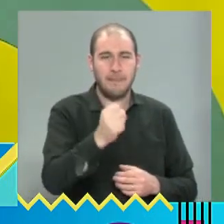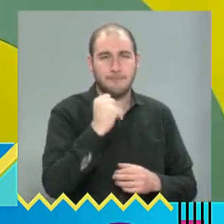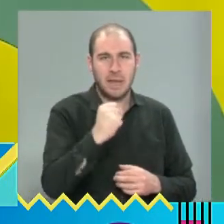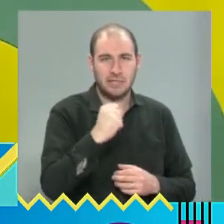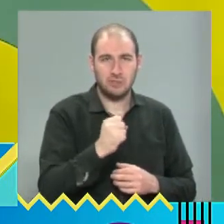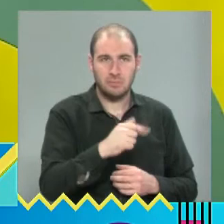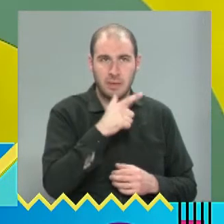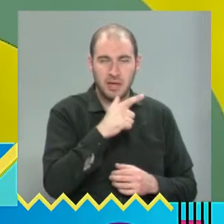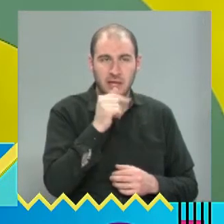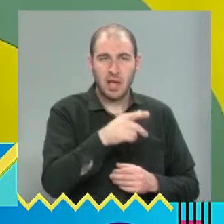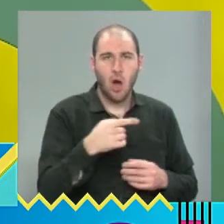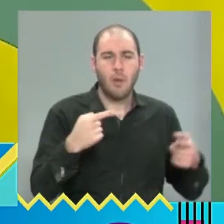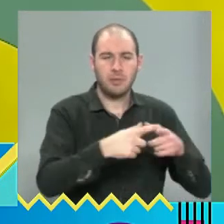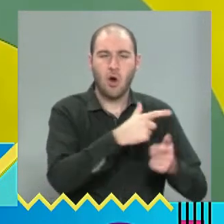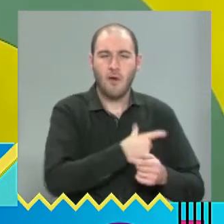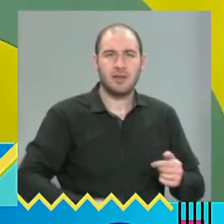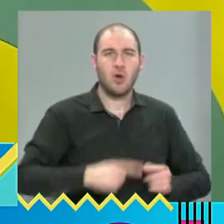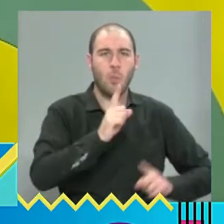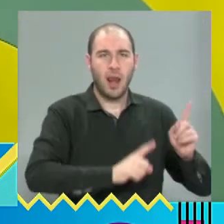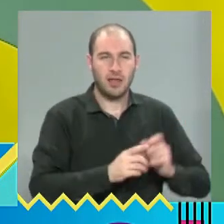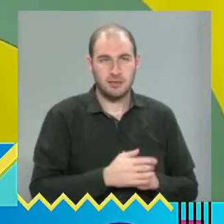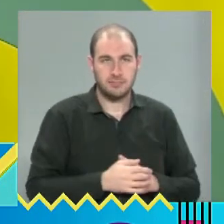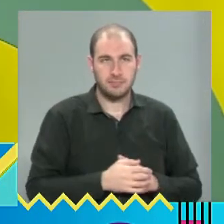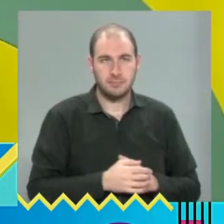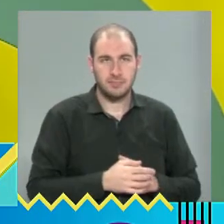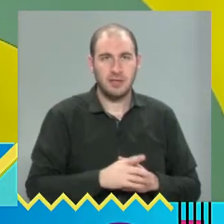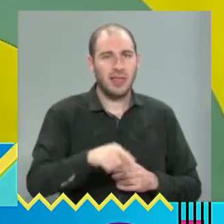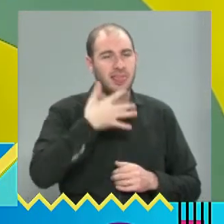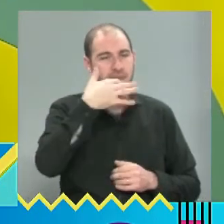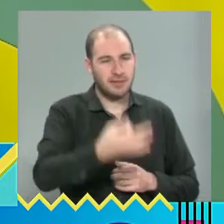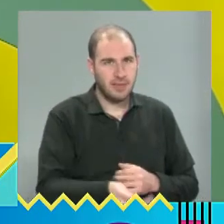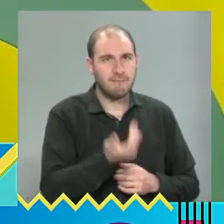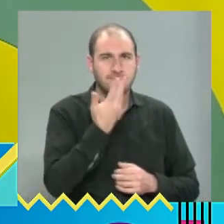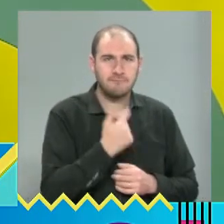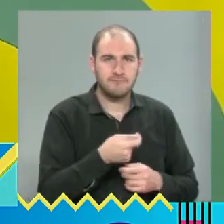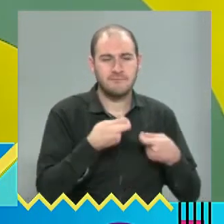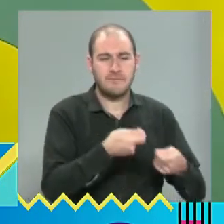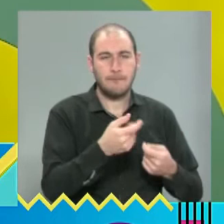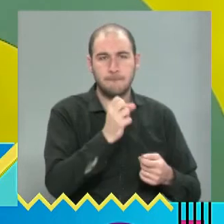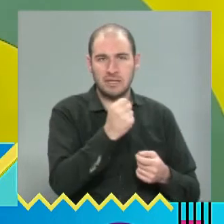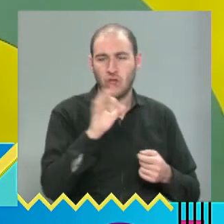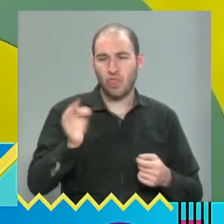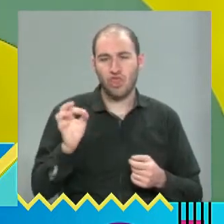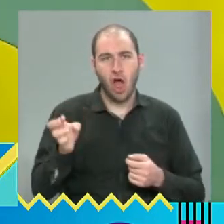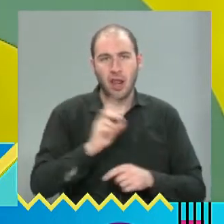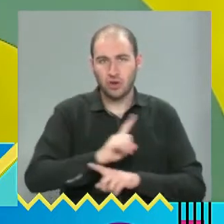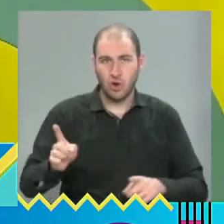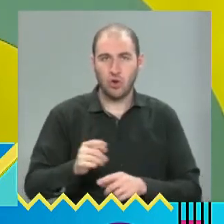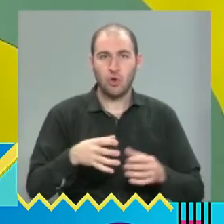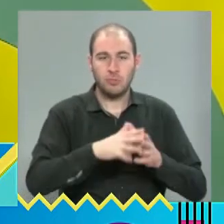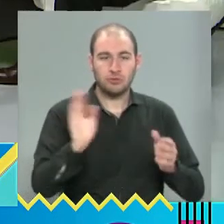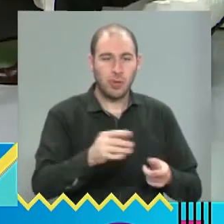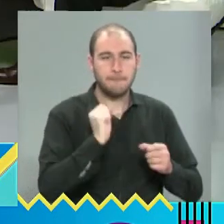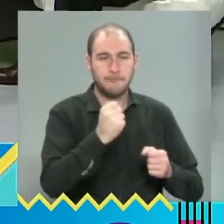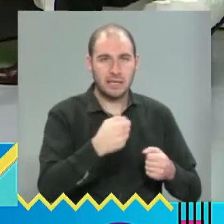pesos. Creo que lo que está buscando el gobierno es que sea realmente atractivo invertir en pesos y no en dólares para que todos los activos vayan